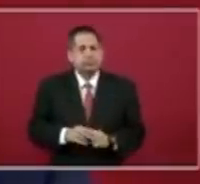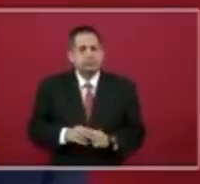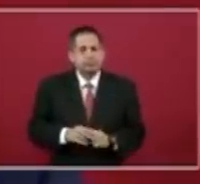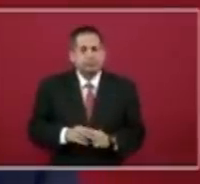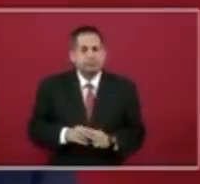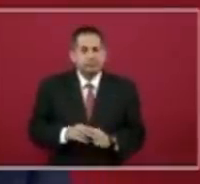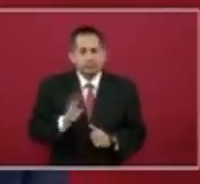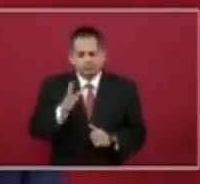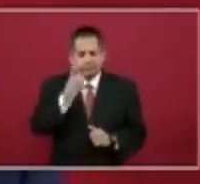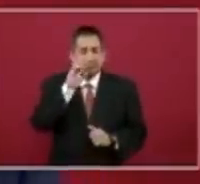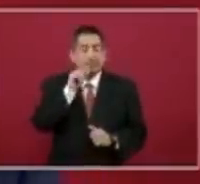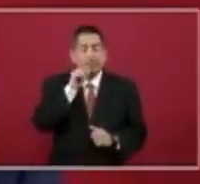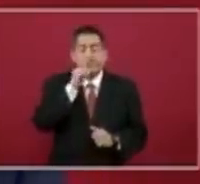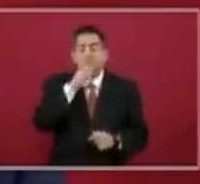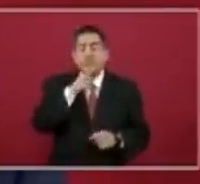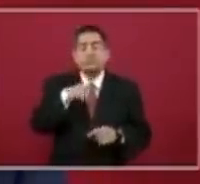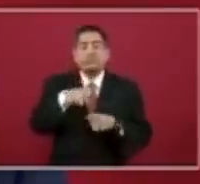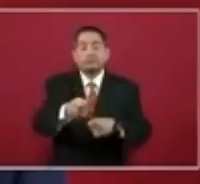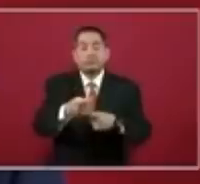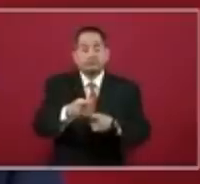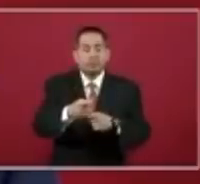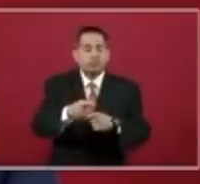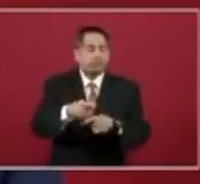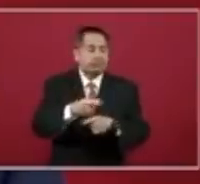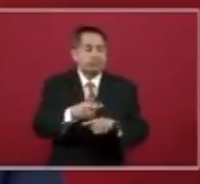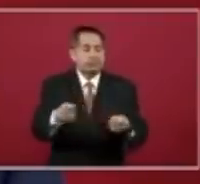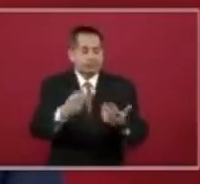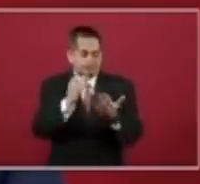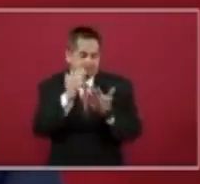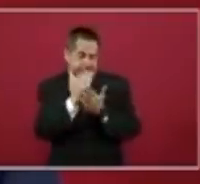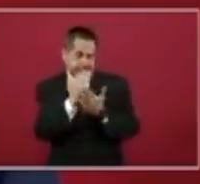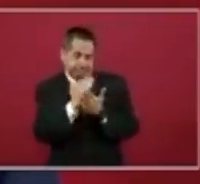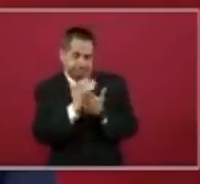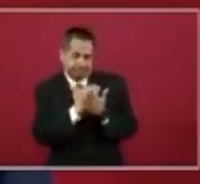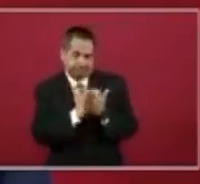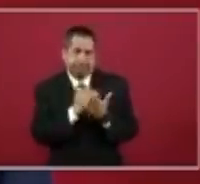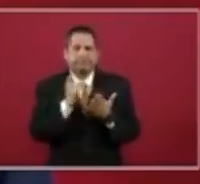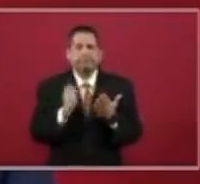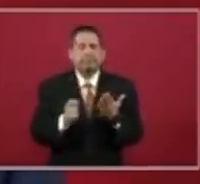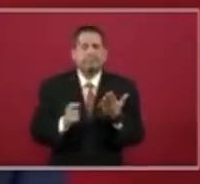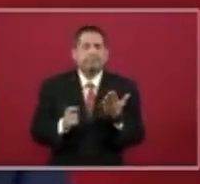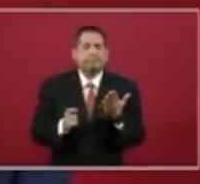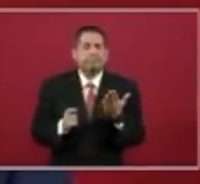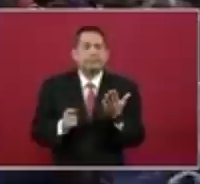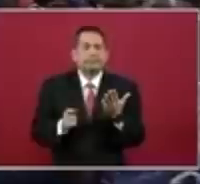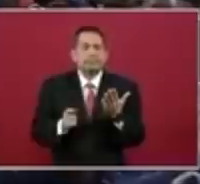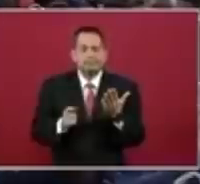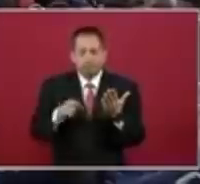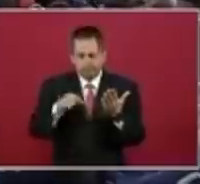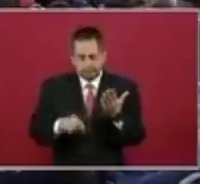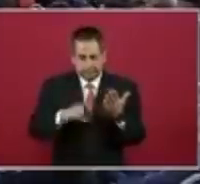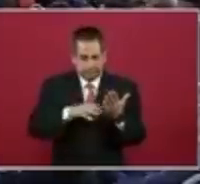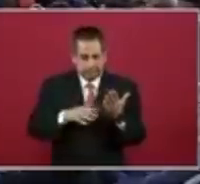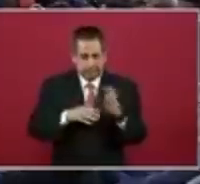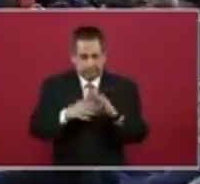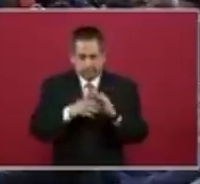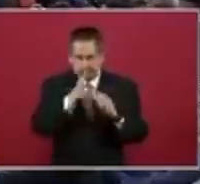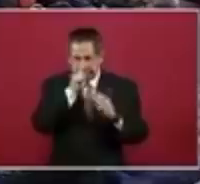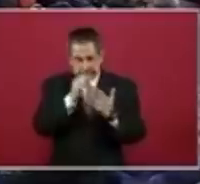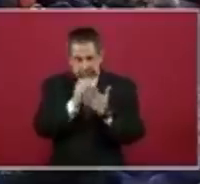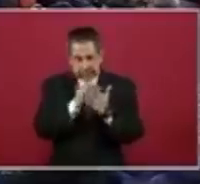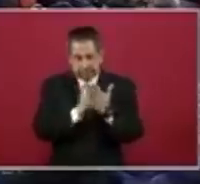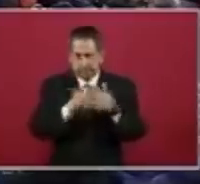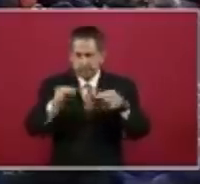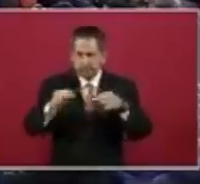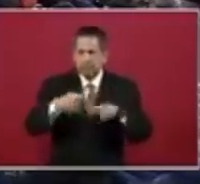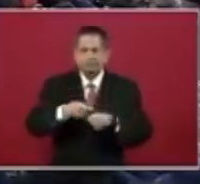Ya mañana les voy a entregar la relación aquí traigo el